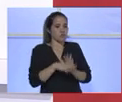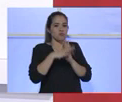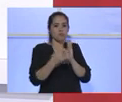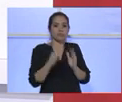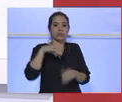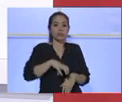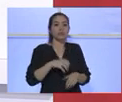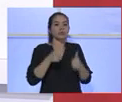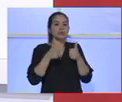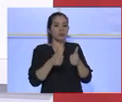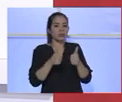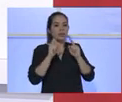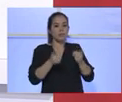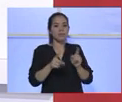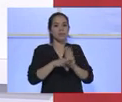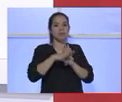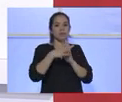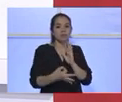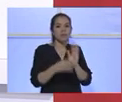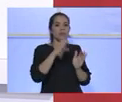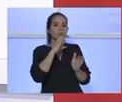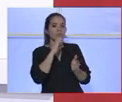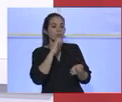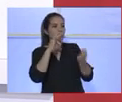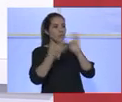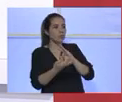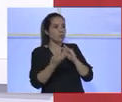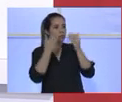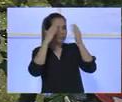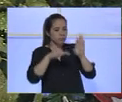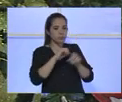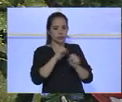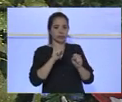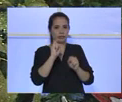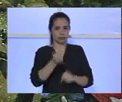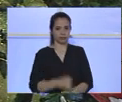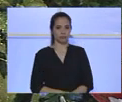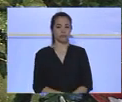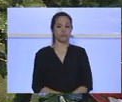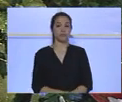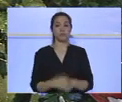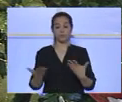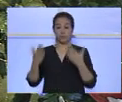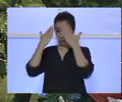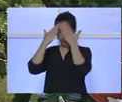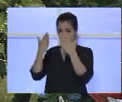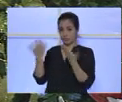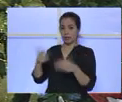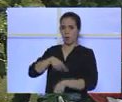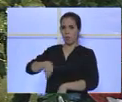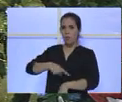una enorme demanda en estos días y la DINAC se comportó a la altura de los acontecimientos. Bueno, agradecemos que después de varias horas